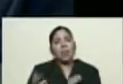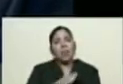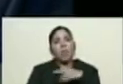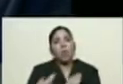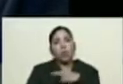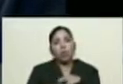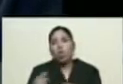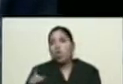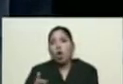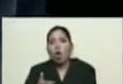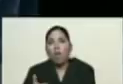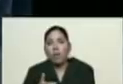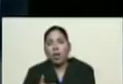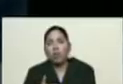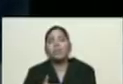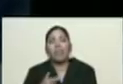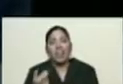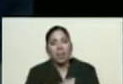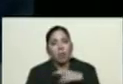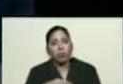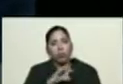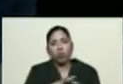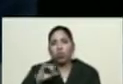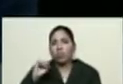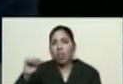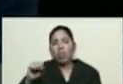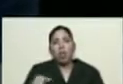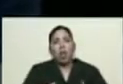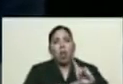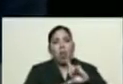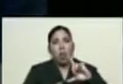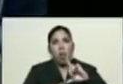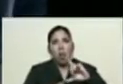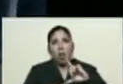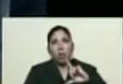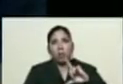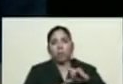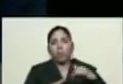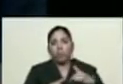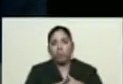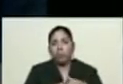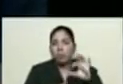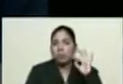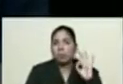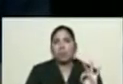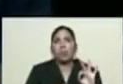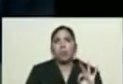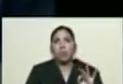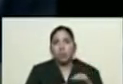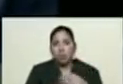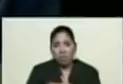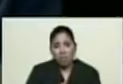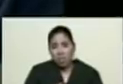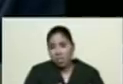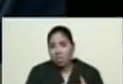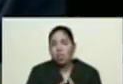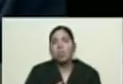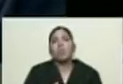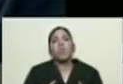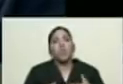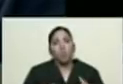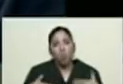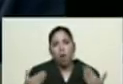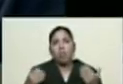una revolución socialista en América Latina, que parece ser el territorio de lo posible y el territorio para